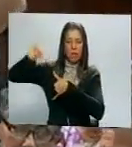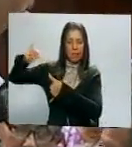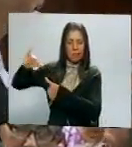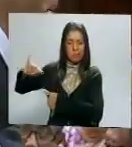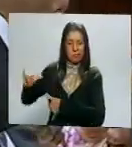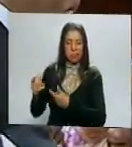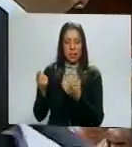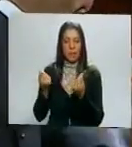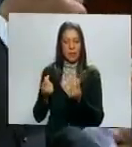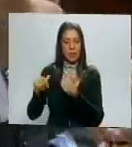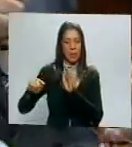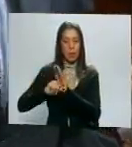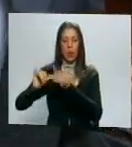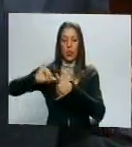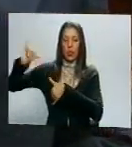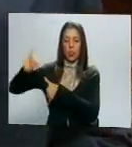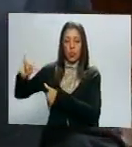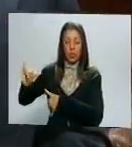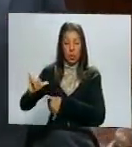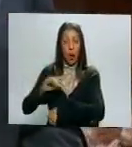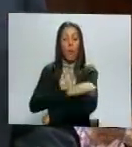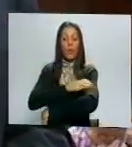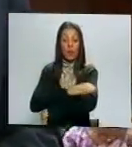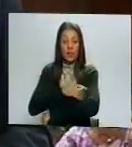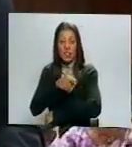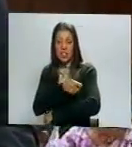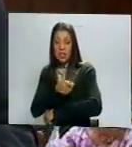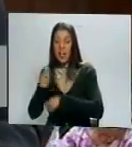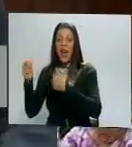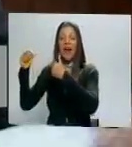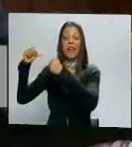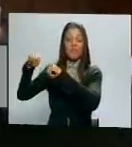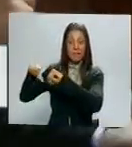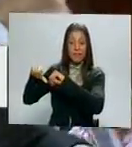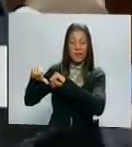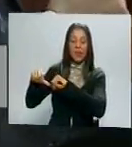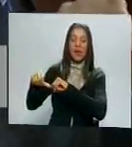de fijación de precios. Allí los CLAP han venido dando una batalla